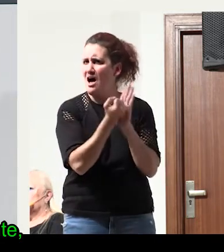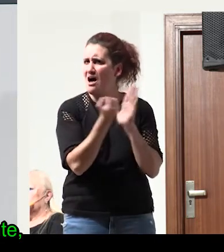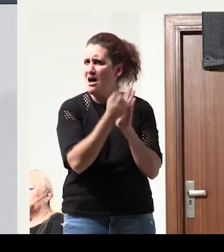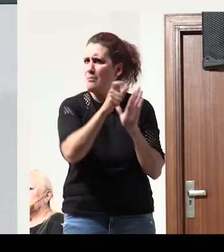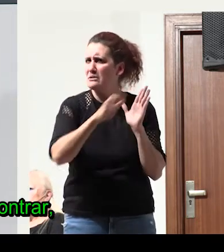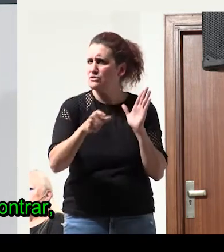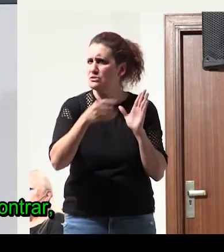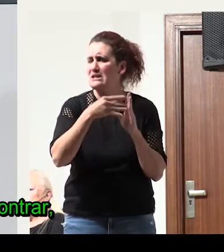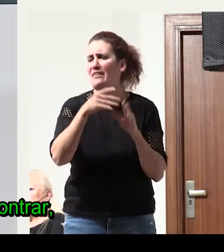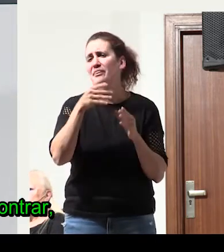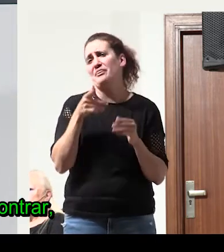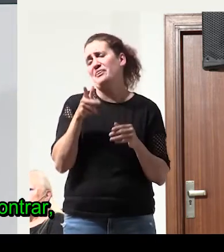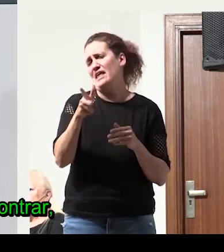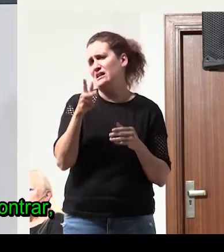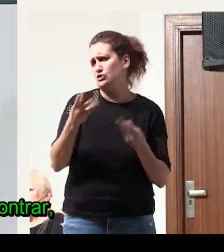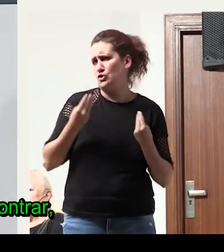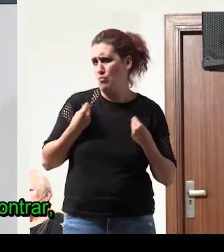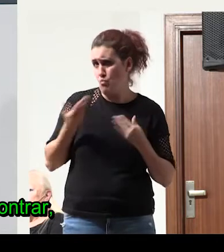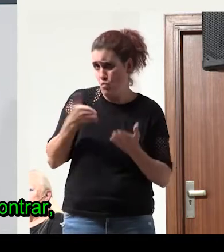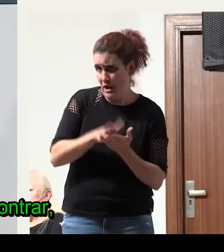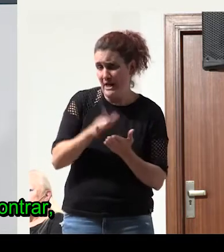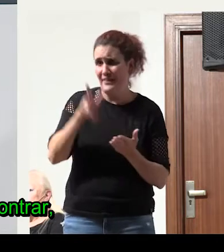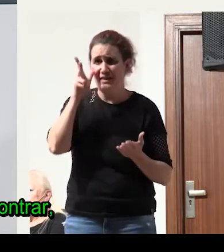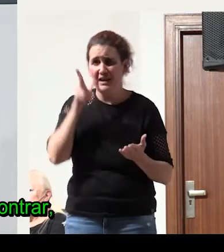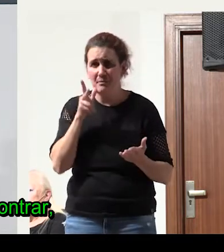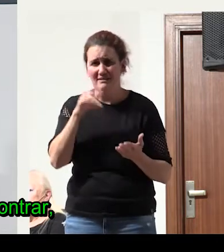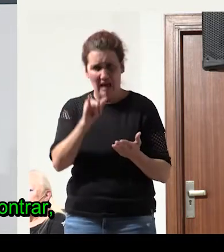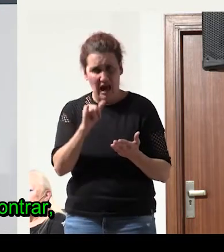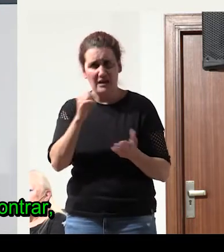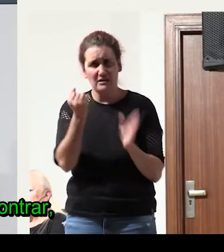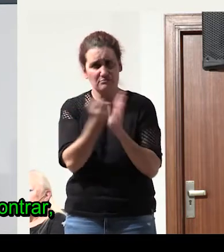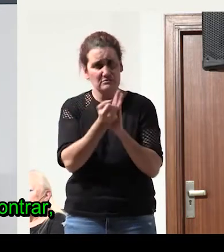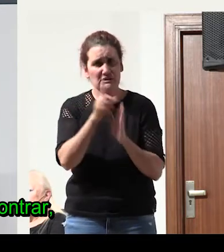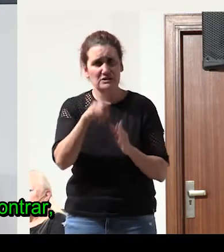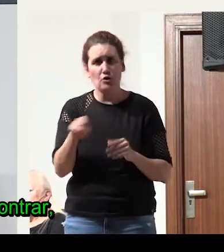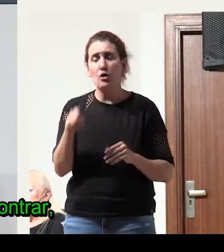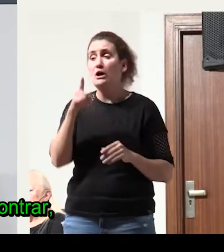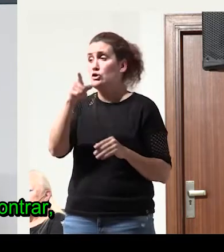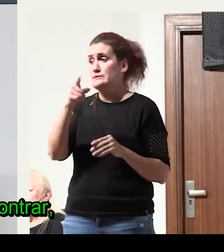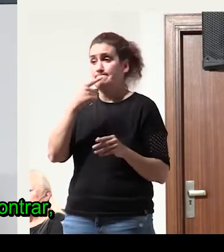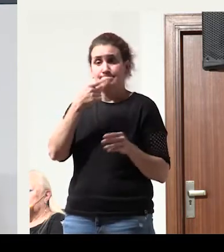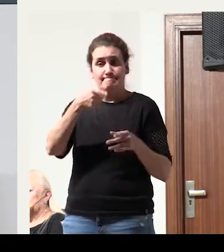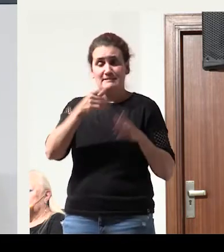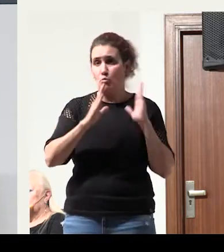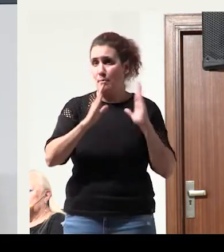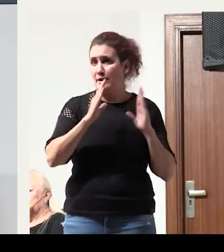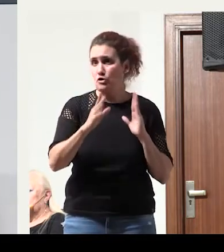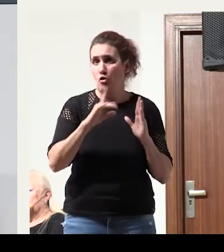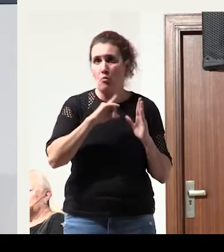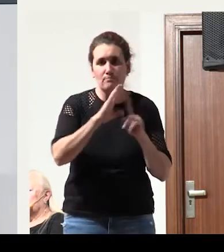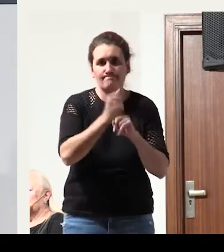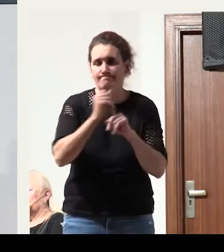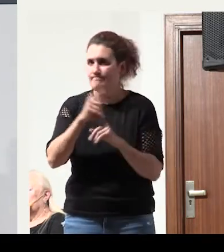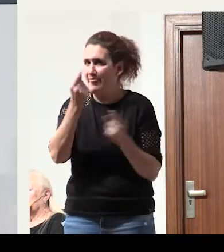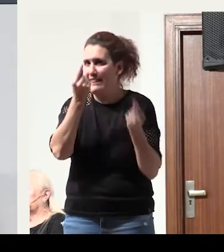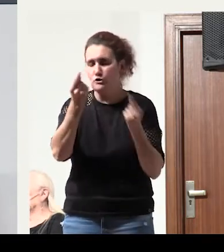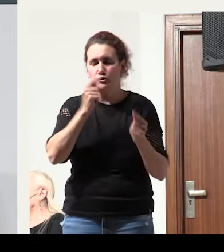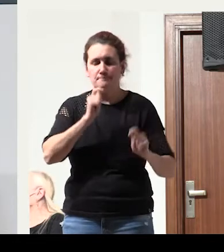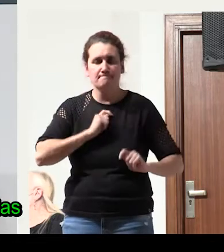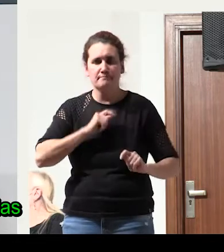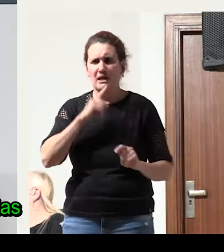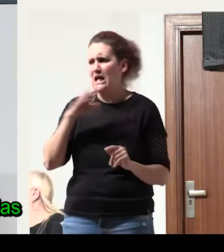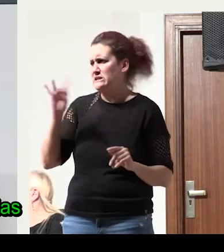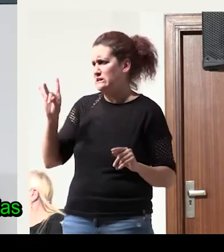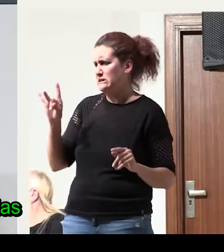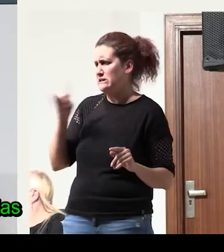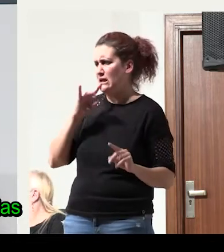Morir Dignamente, y entonces, bueno, por lo menos en aquel momento no supo encontrar, que igual hay datos, ¿no? Ella me dijo, sí, sí, es claro que